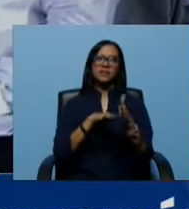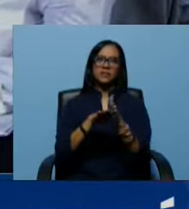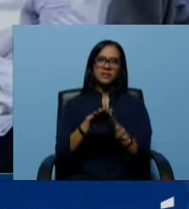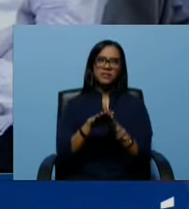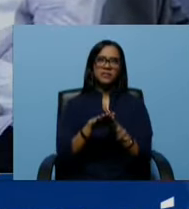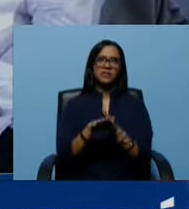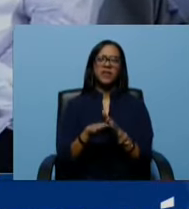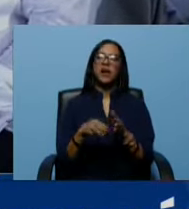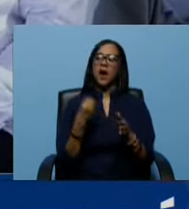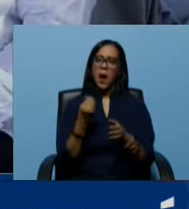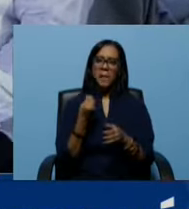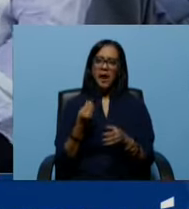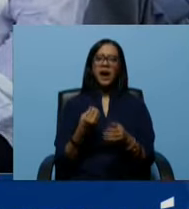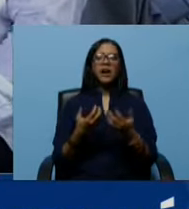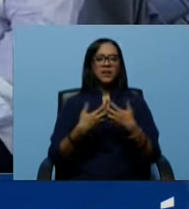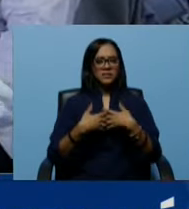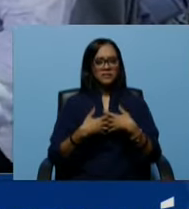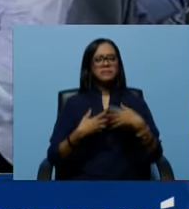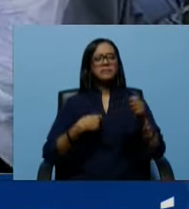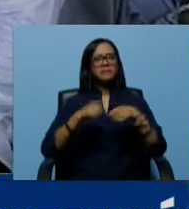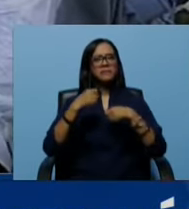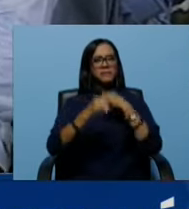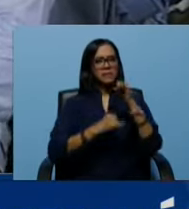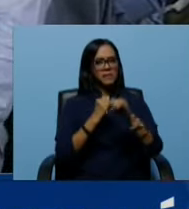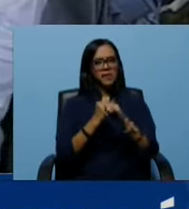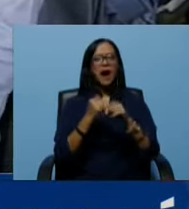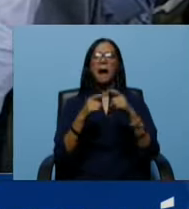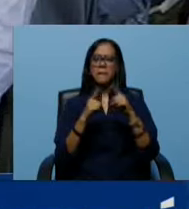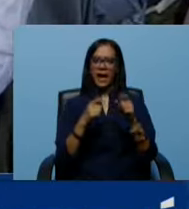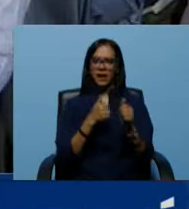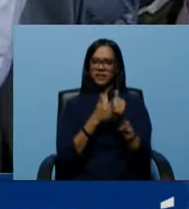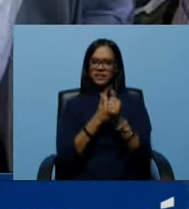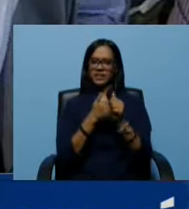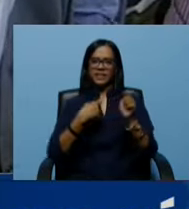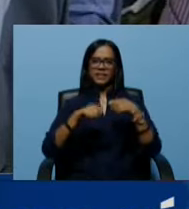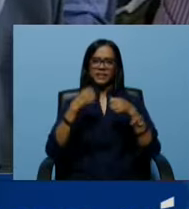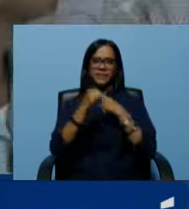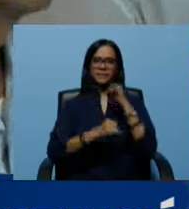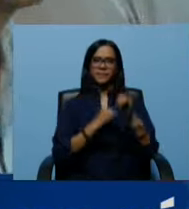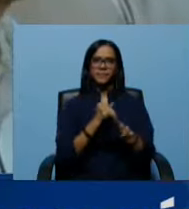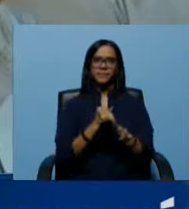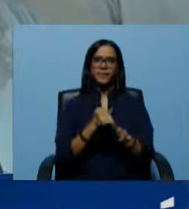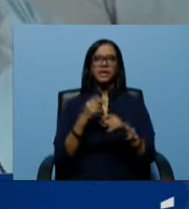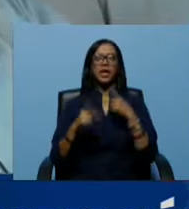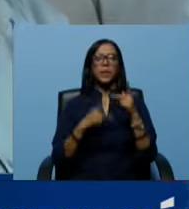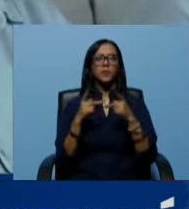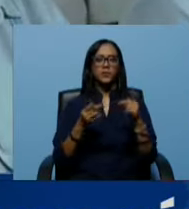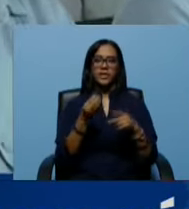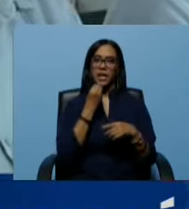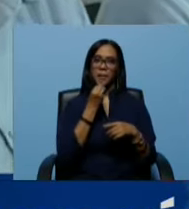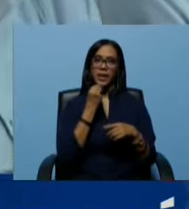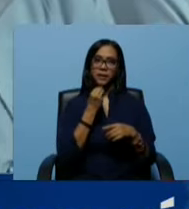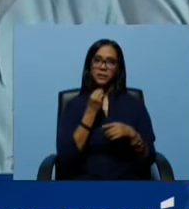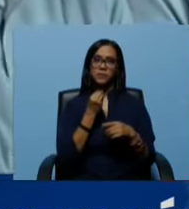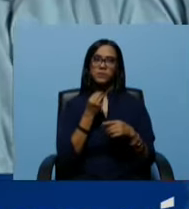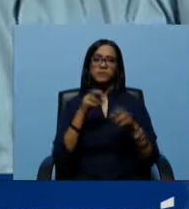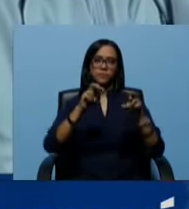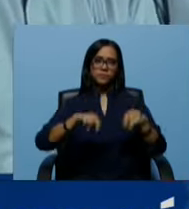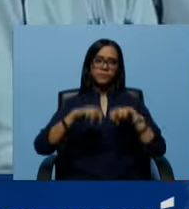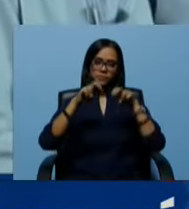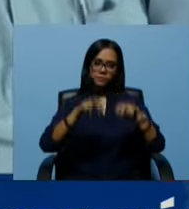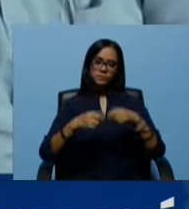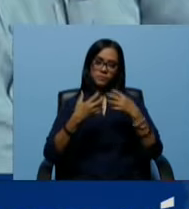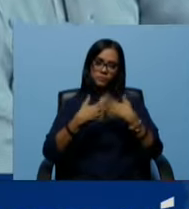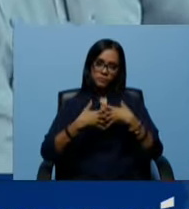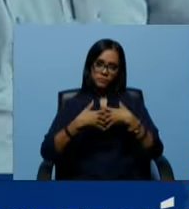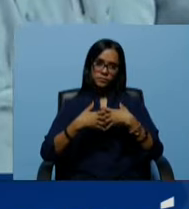una de ellas como es el motor exportador. Pero detrás del motor exportador está la producción de alimentos, está la agroindustria, está la